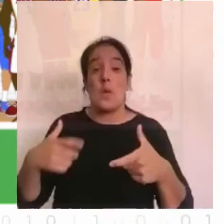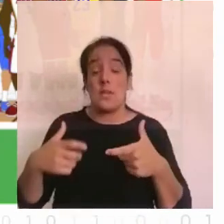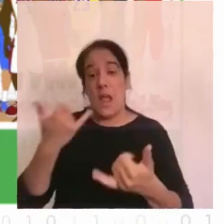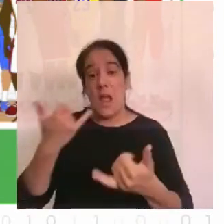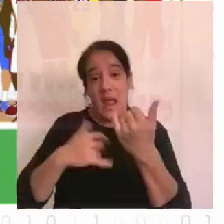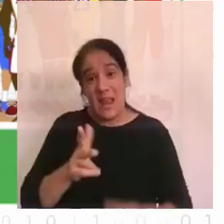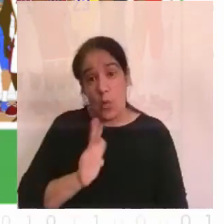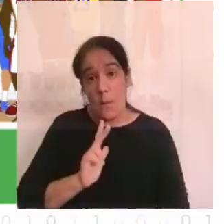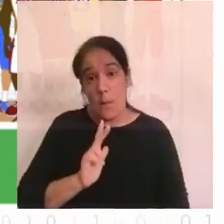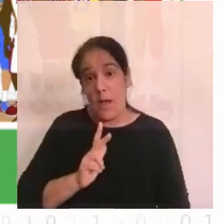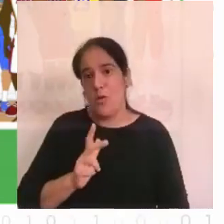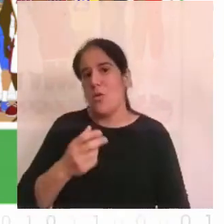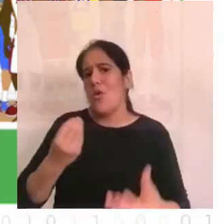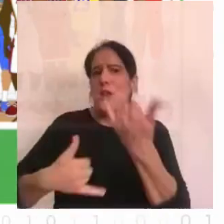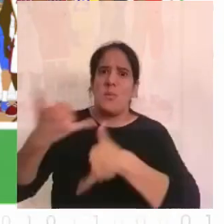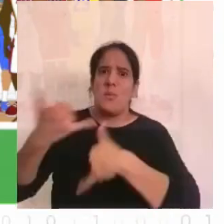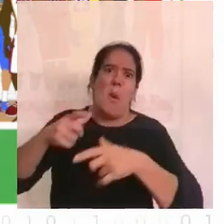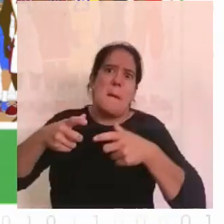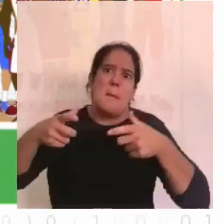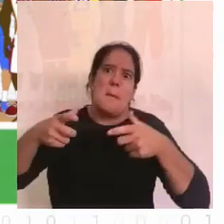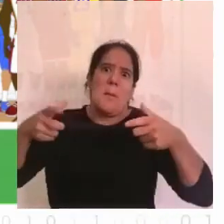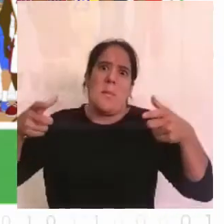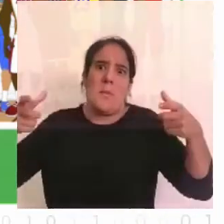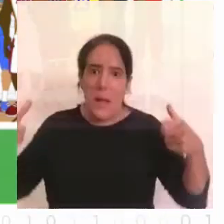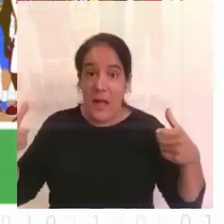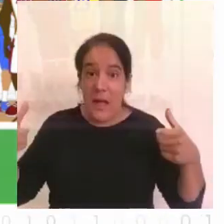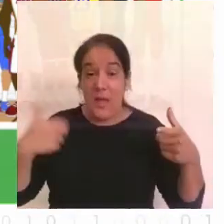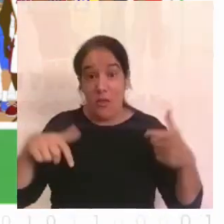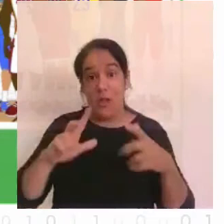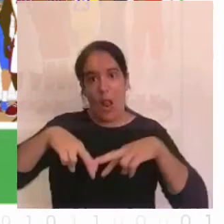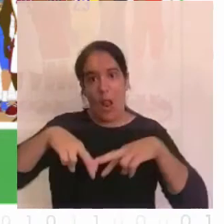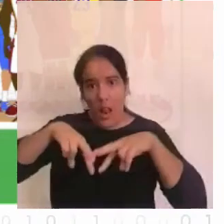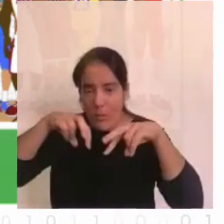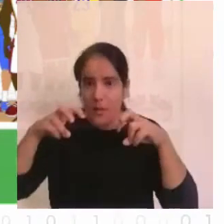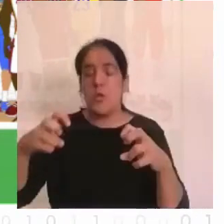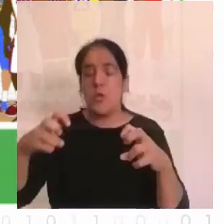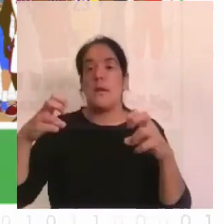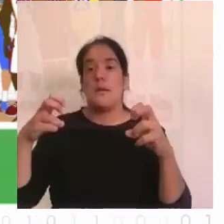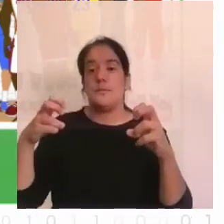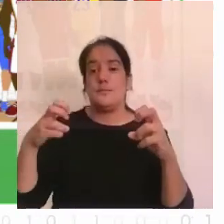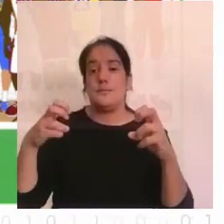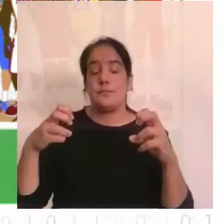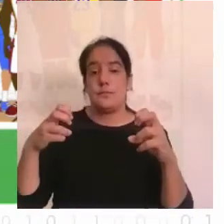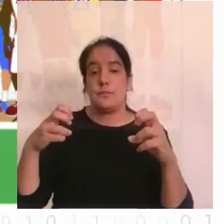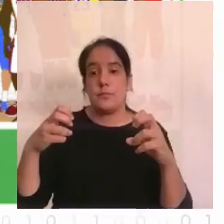crecer. Entonces unos investigadores lograron tener una cantidad de